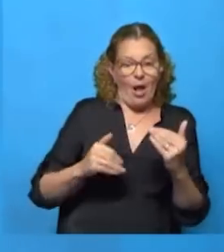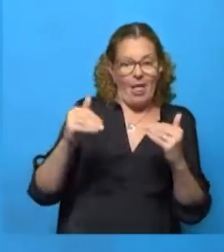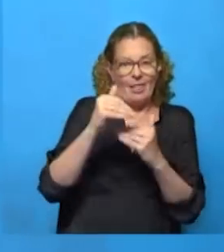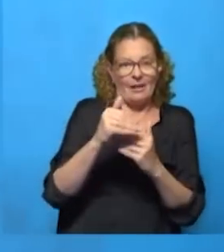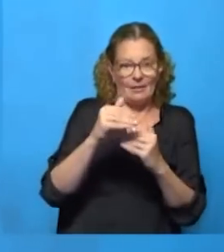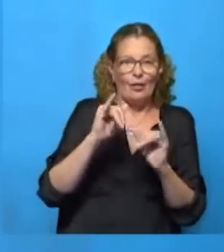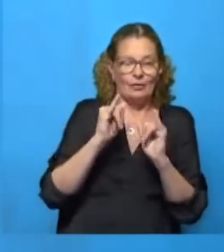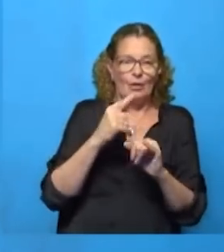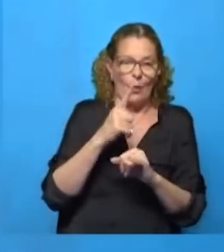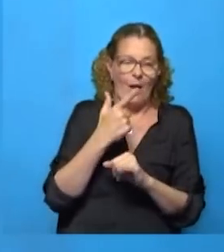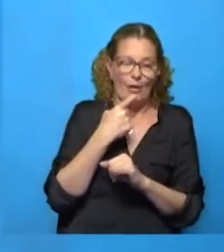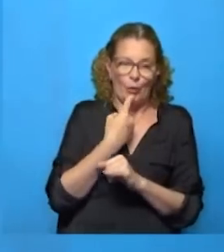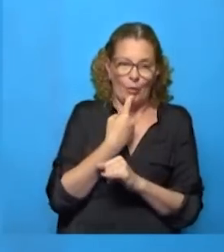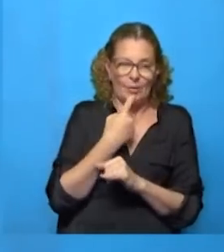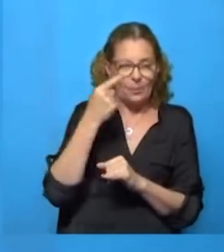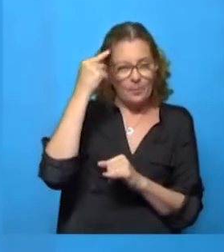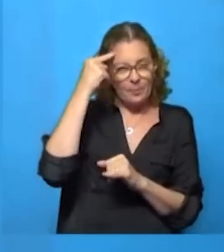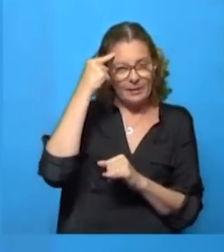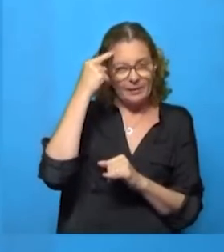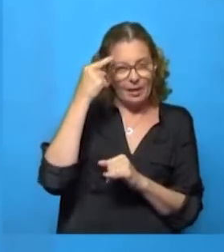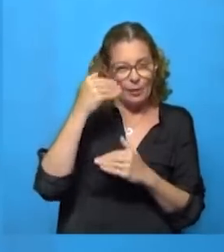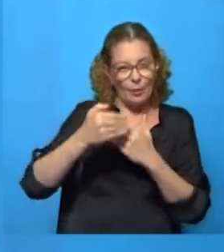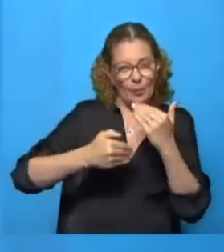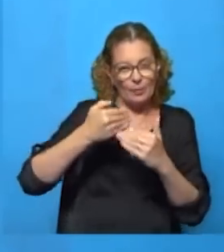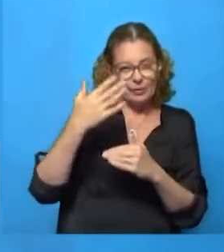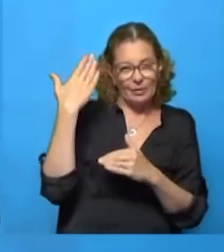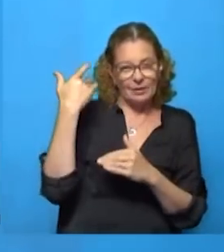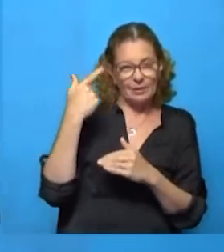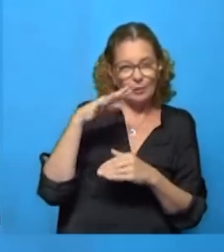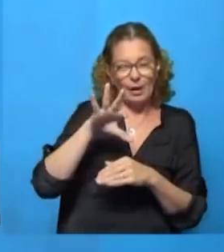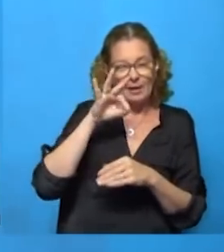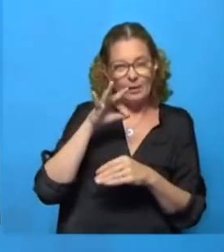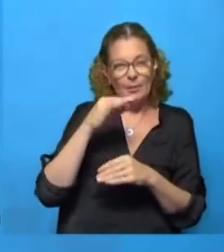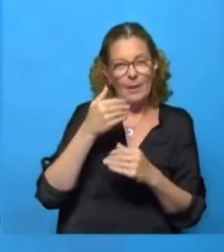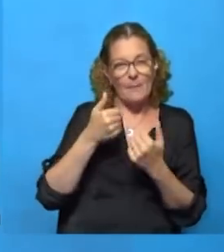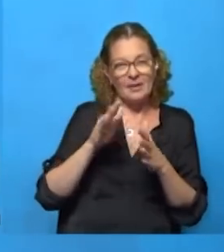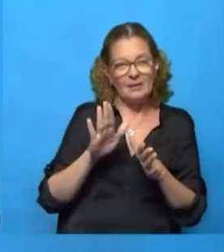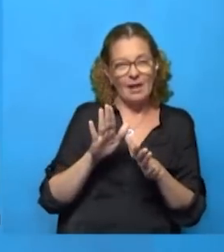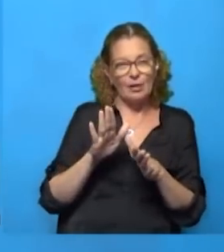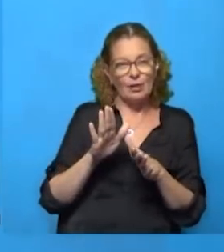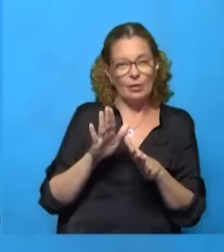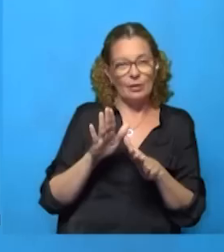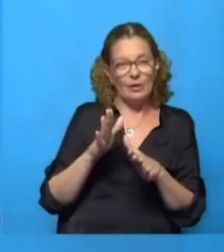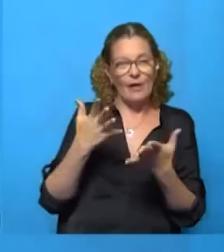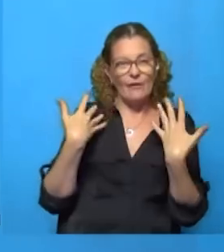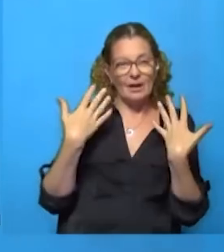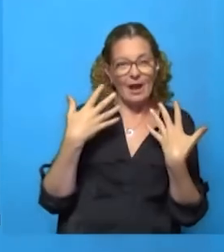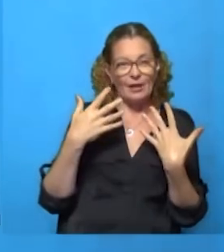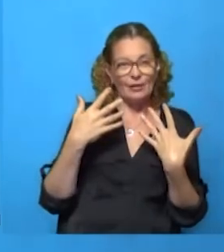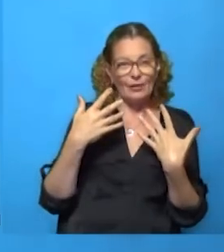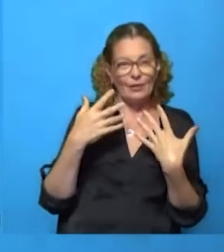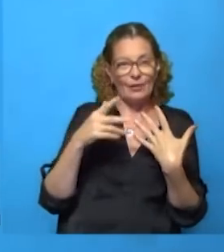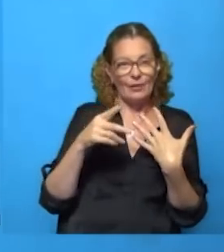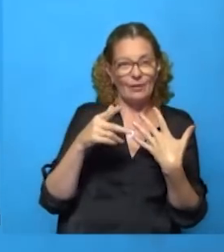este si nosotros pensamos lo que han sido los procesos anteriores las decisiones empezaron a tomarse en el verano que viene digamos